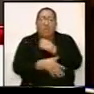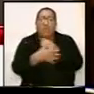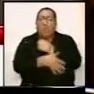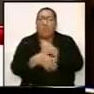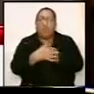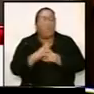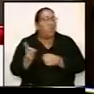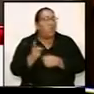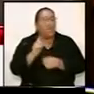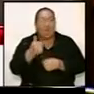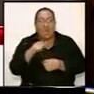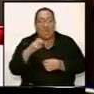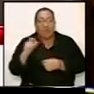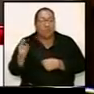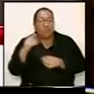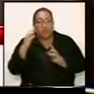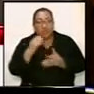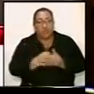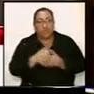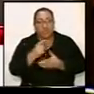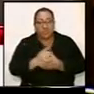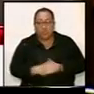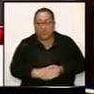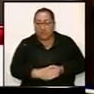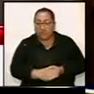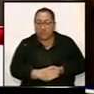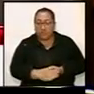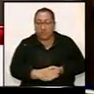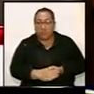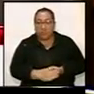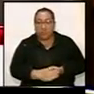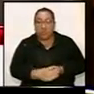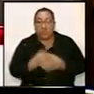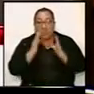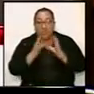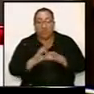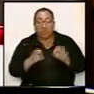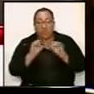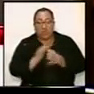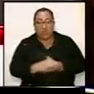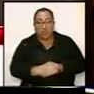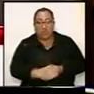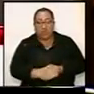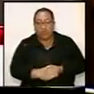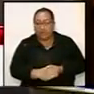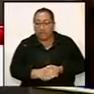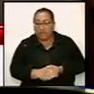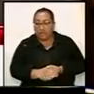La anemia solo se ha reducido una décima y hay que atender fundamentalmente a nuestro...